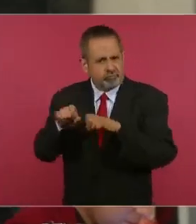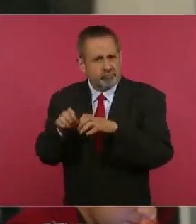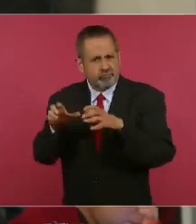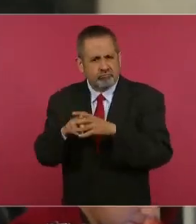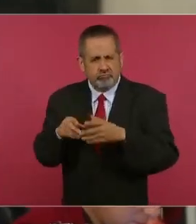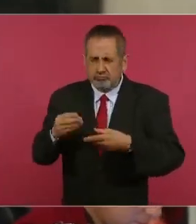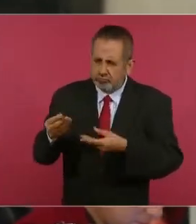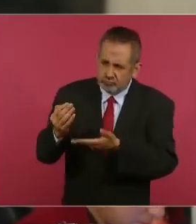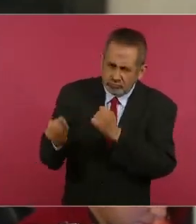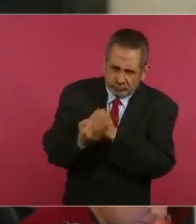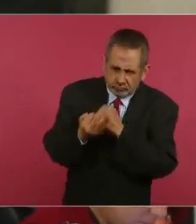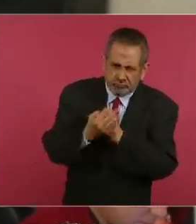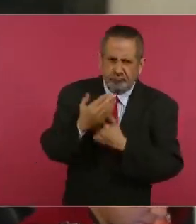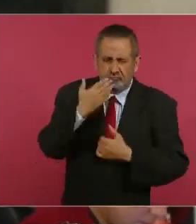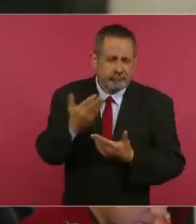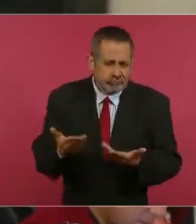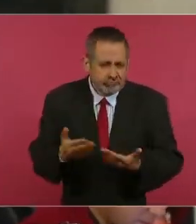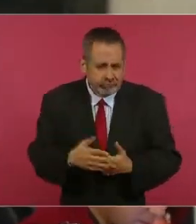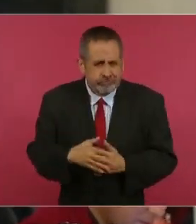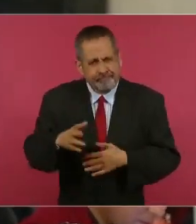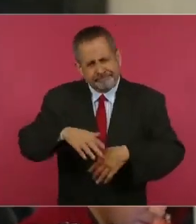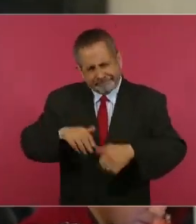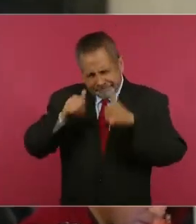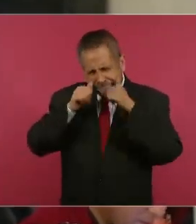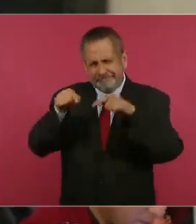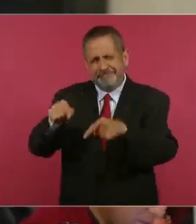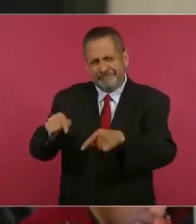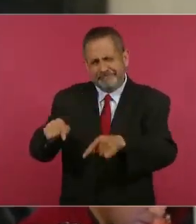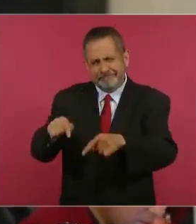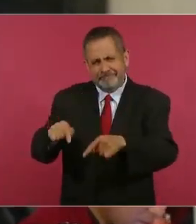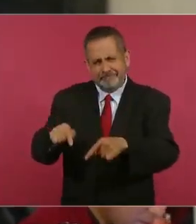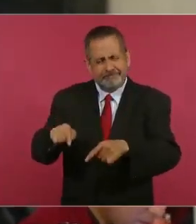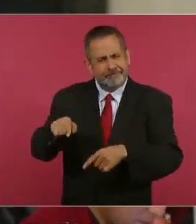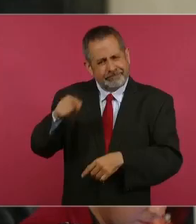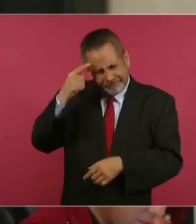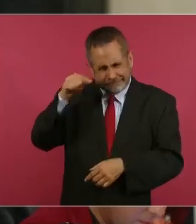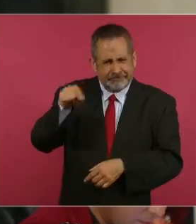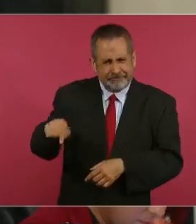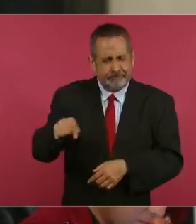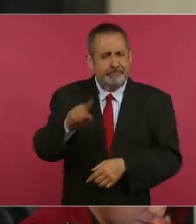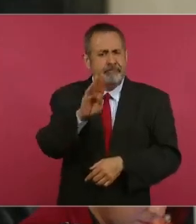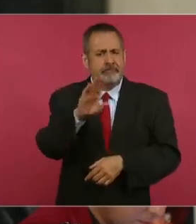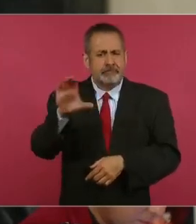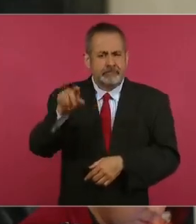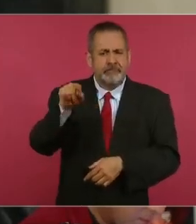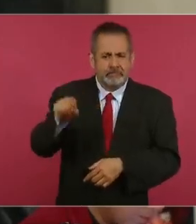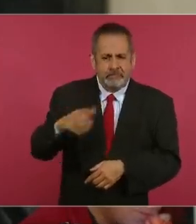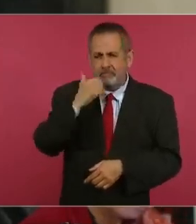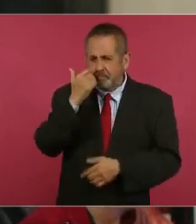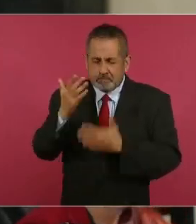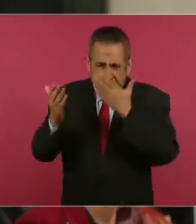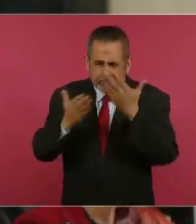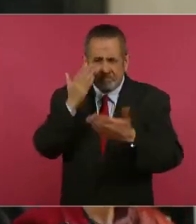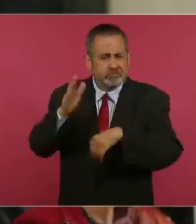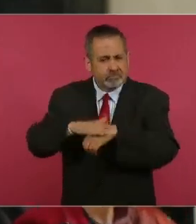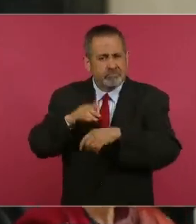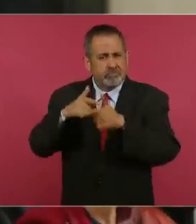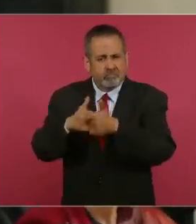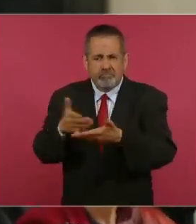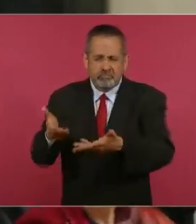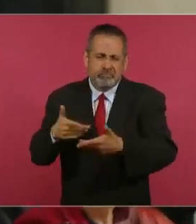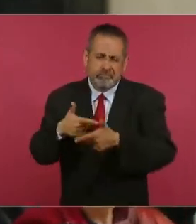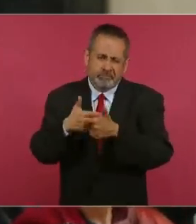esas facilidades que nos han dado, el que atiendan al Sed del Mar. En Baja California quieren seguir estudiando,